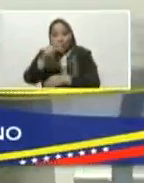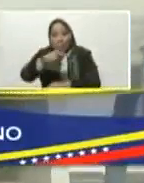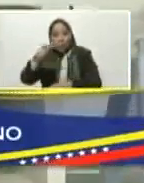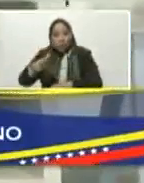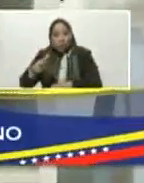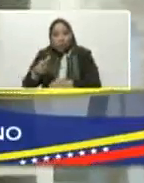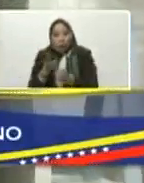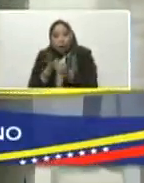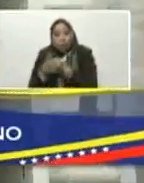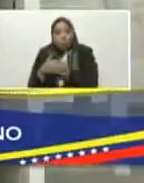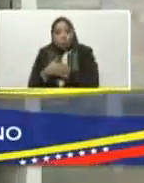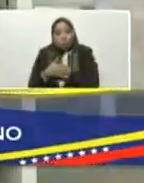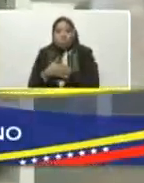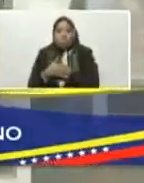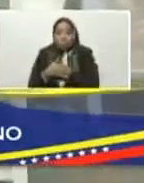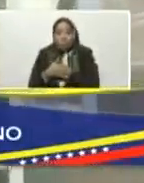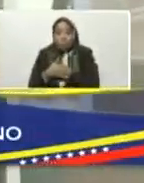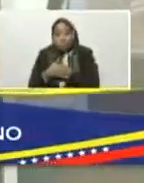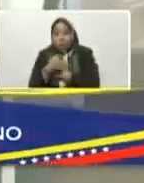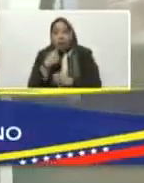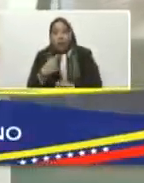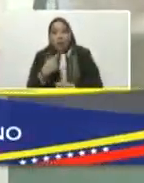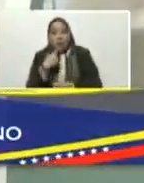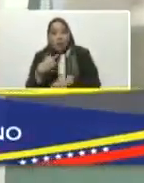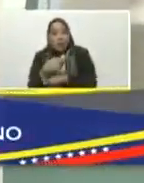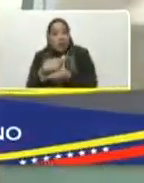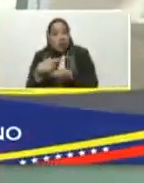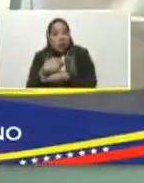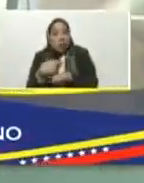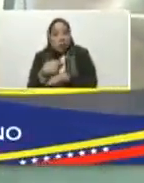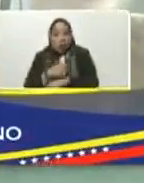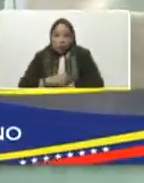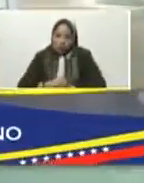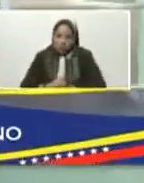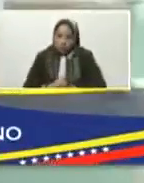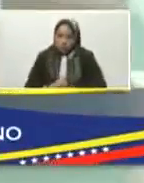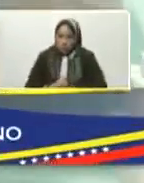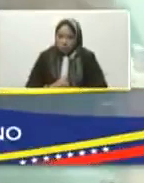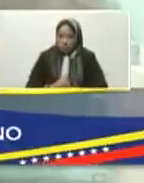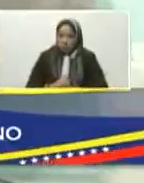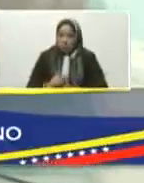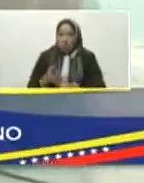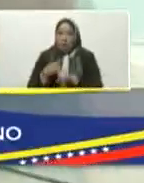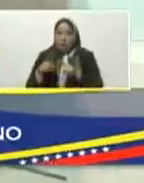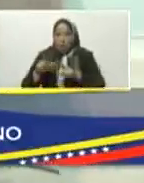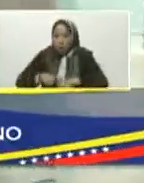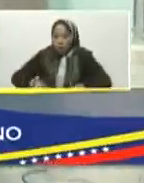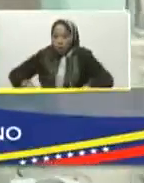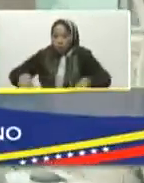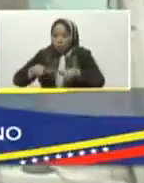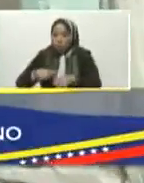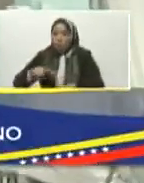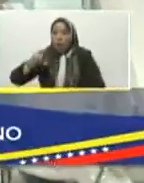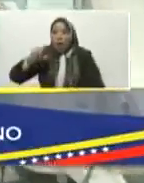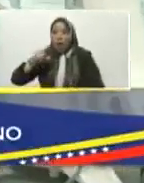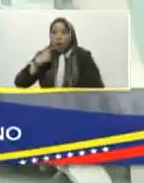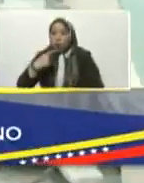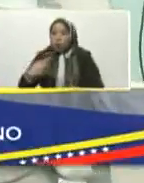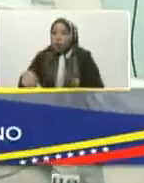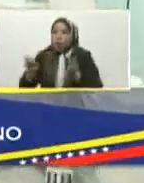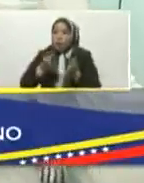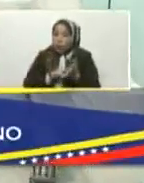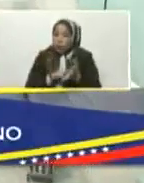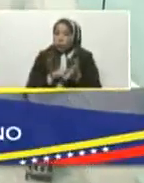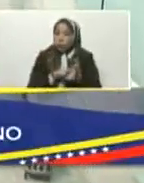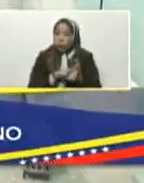plan especial, doctora. ¿Qué me dice el gobernador? Sí, aquí tenemos el otro quirófano, presidente, y le repito,